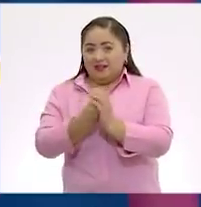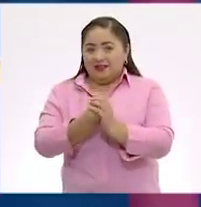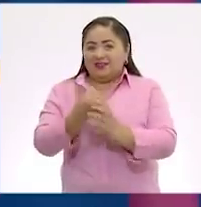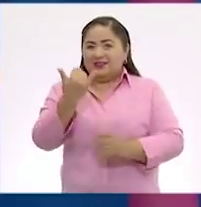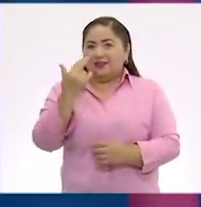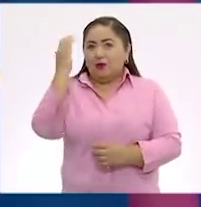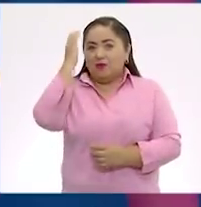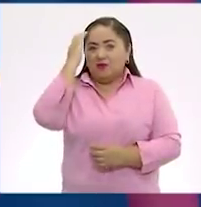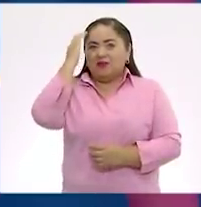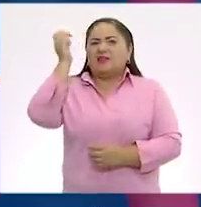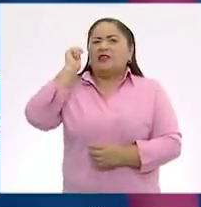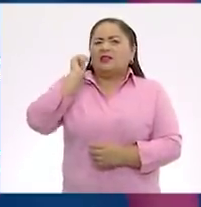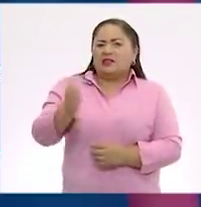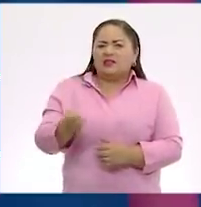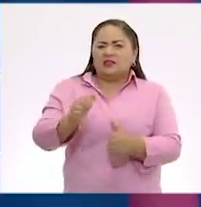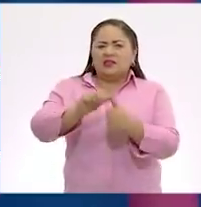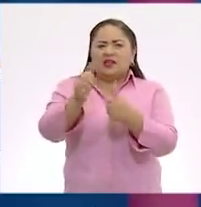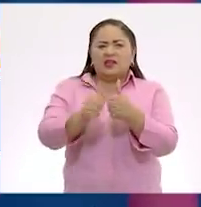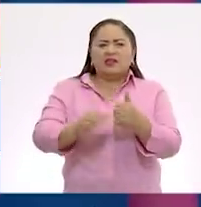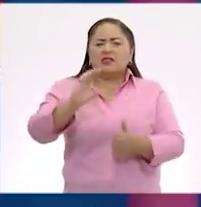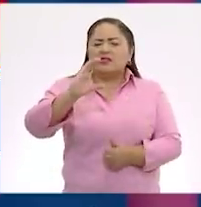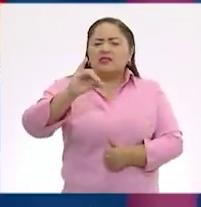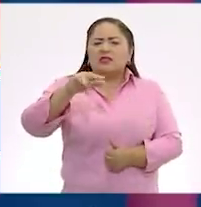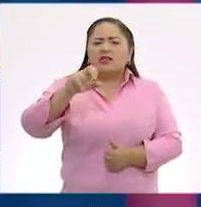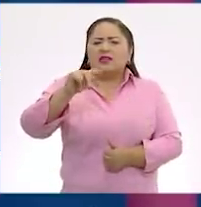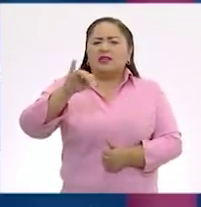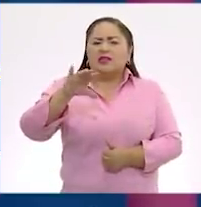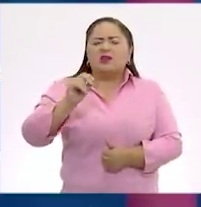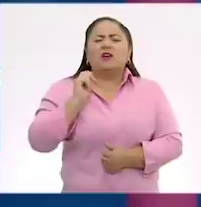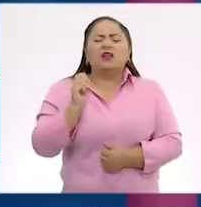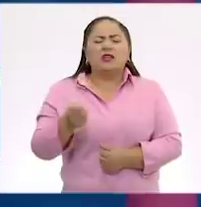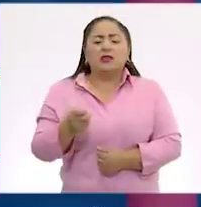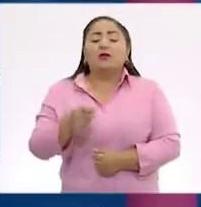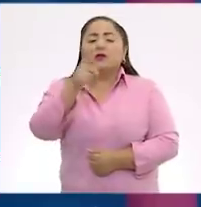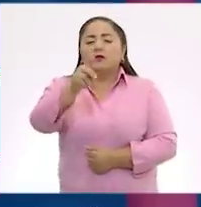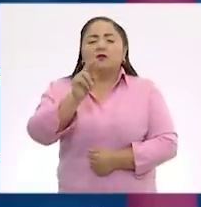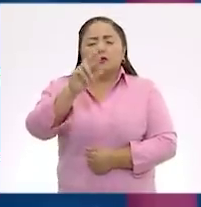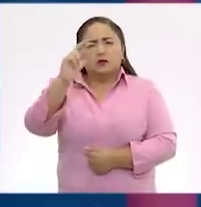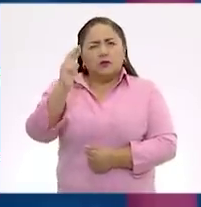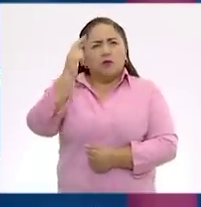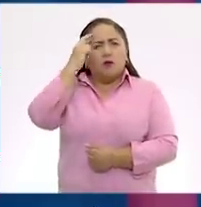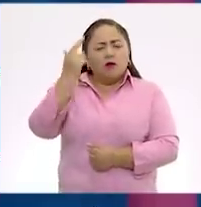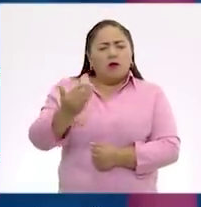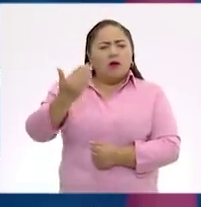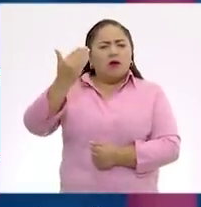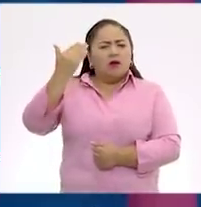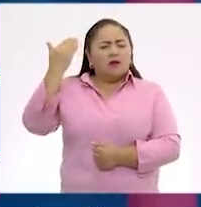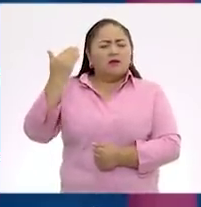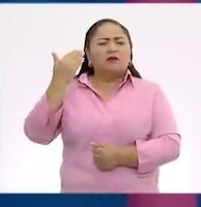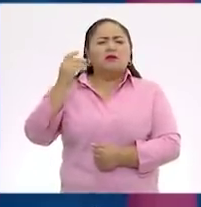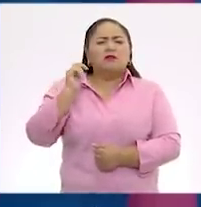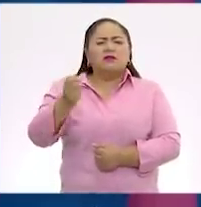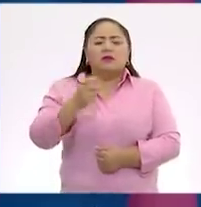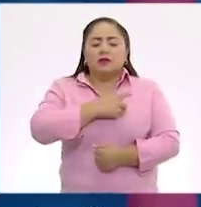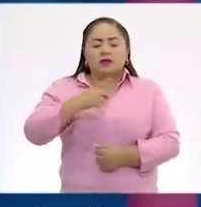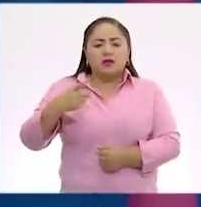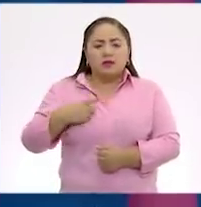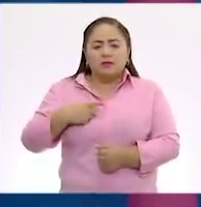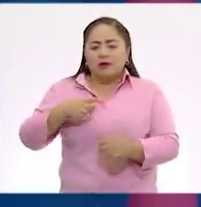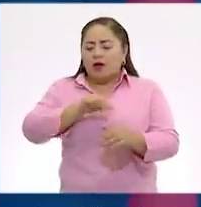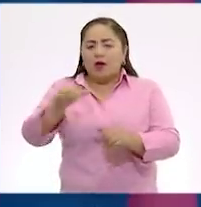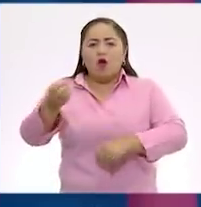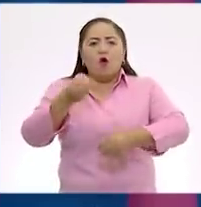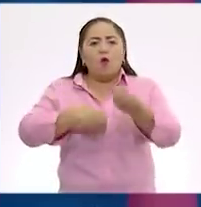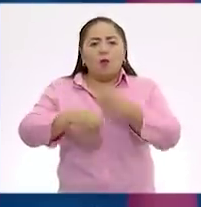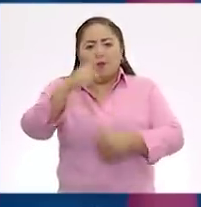y conocer qué es el arte cinético, quiero que hagamos un pequeño recordatorio sobre las características que debe tener las